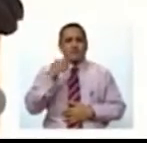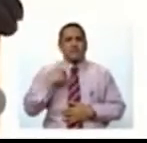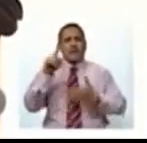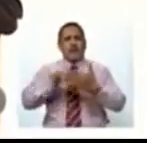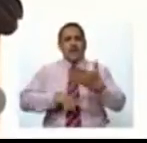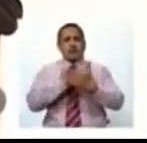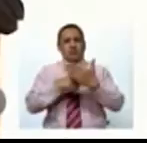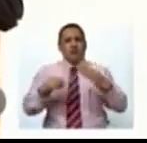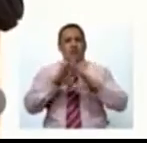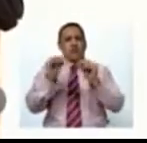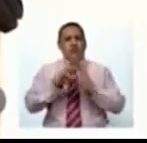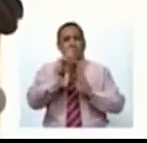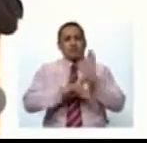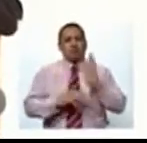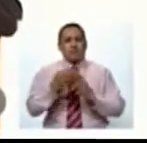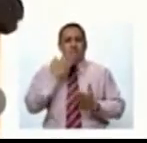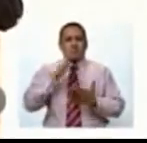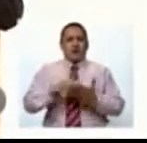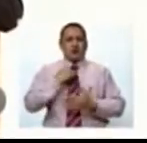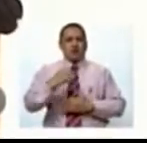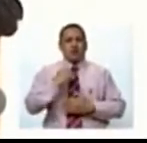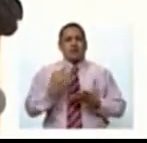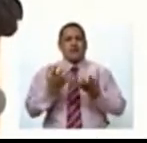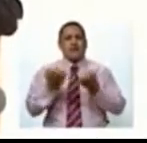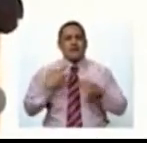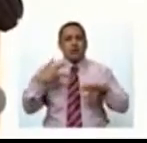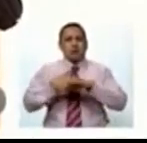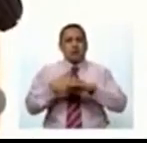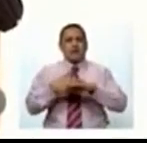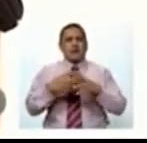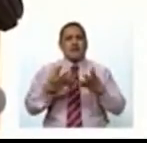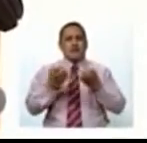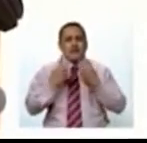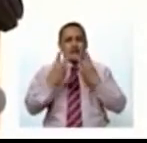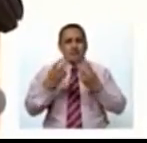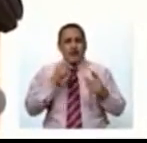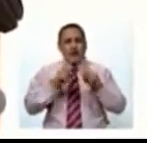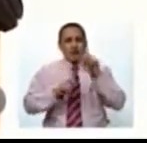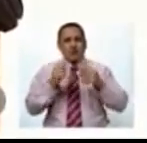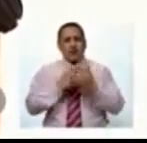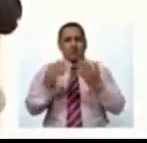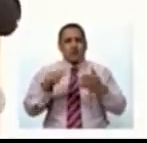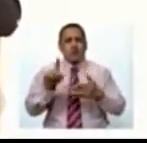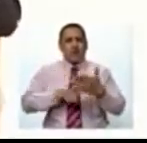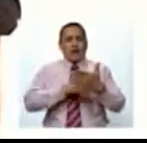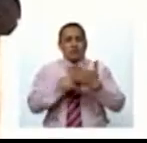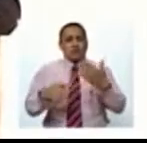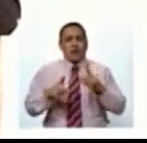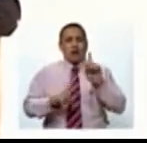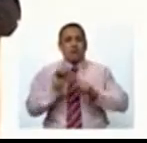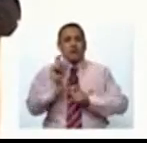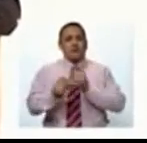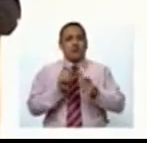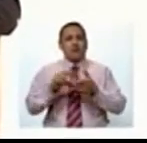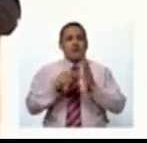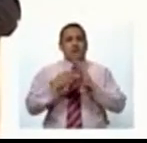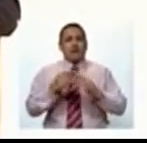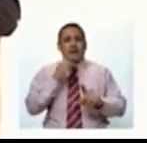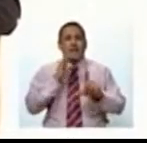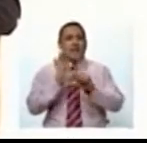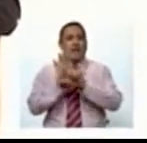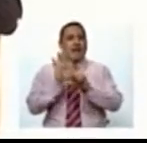impugnar todas las resoluciones de manera maliciosa, que busca trabar, que busca esas fisuras que tiene el sistema, a alguien que se desarrolla de manera leal